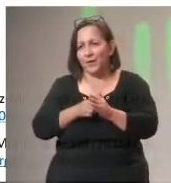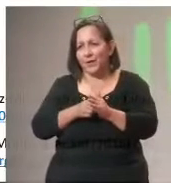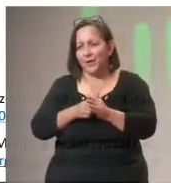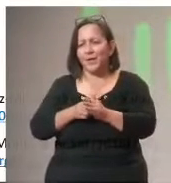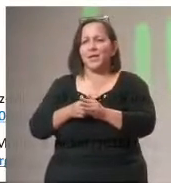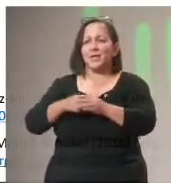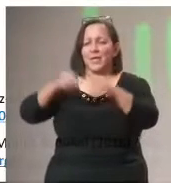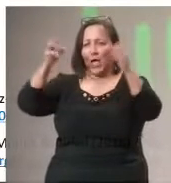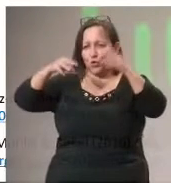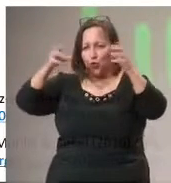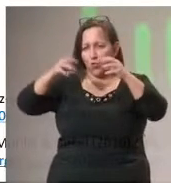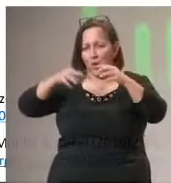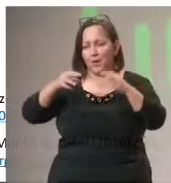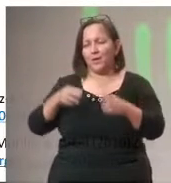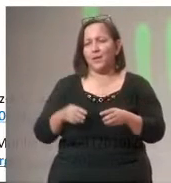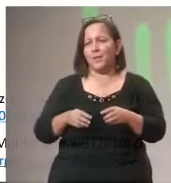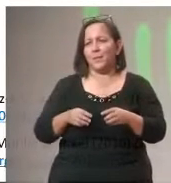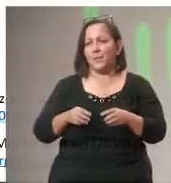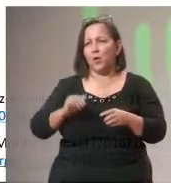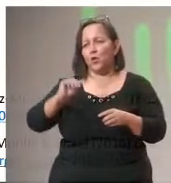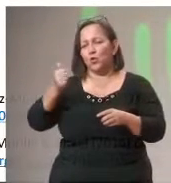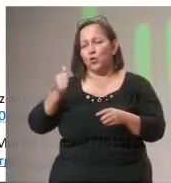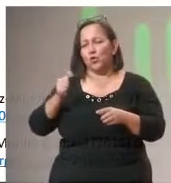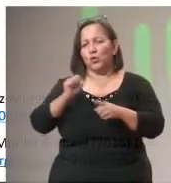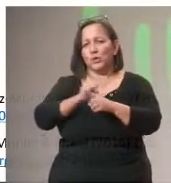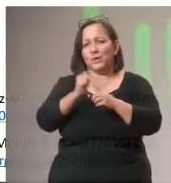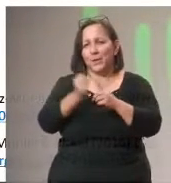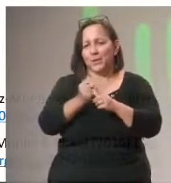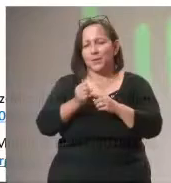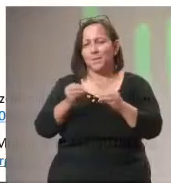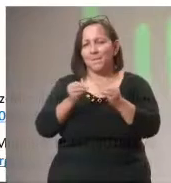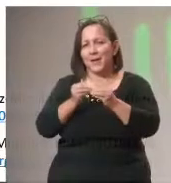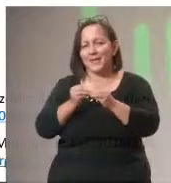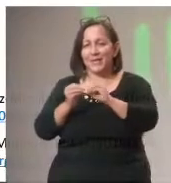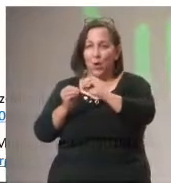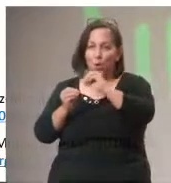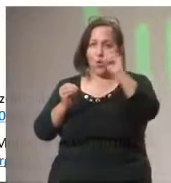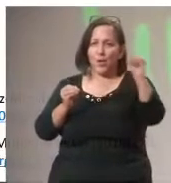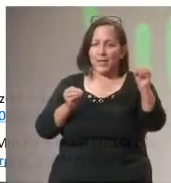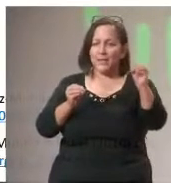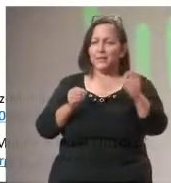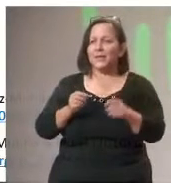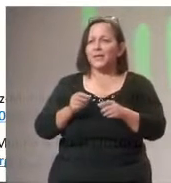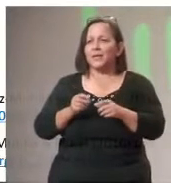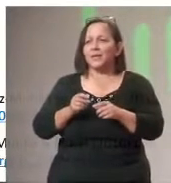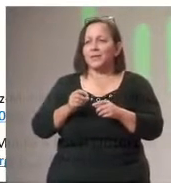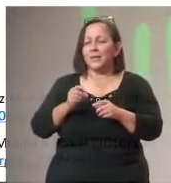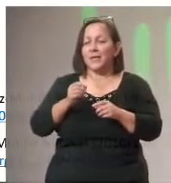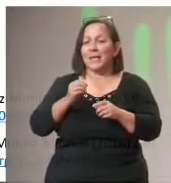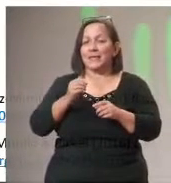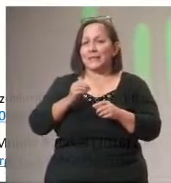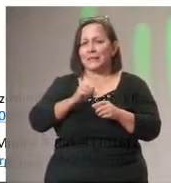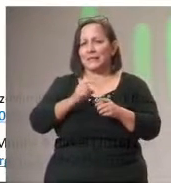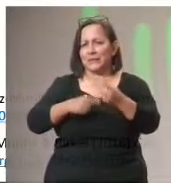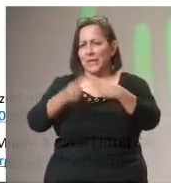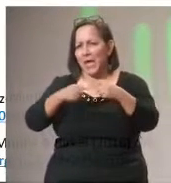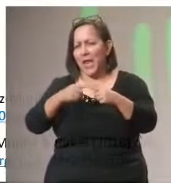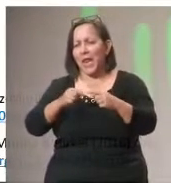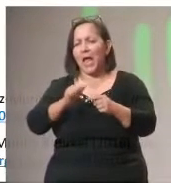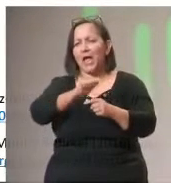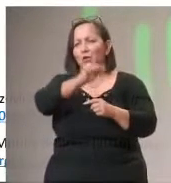irrepetible. Mientras que los otros sistemas más hacia el oeste tienen una señal, la vamos a llamar la señal azul, que es mucho